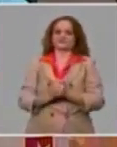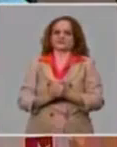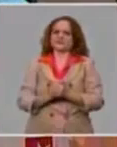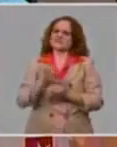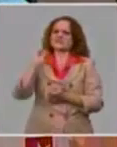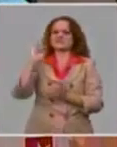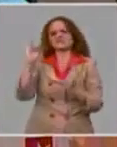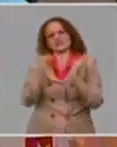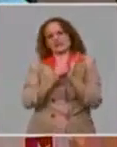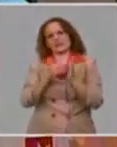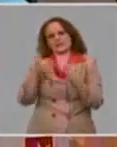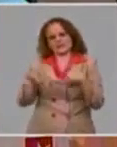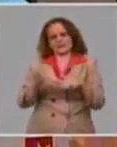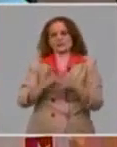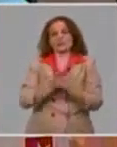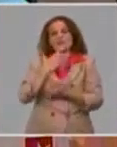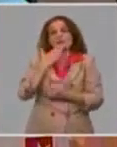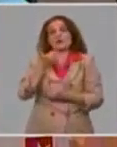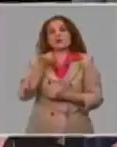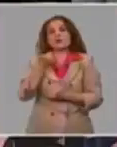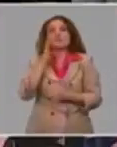estamos del lado de la seguridad y además